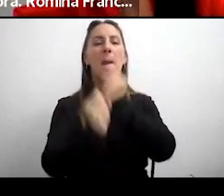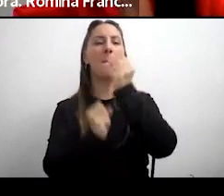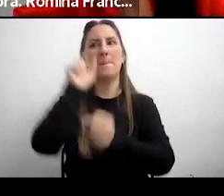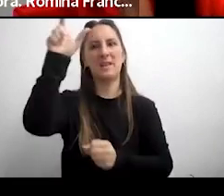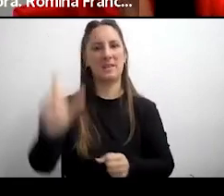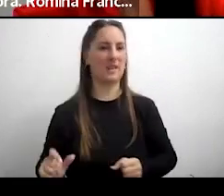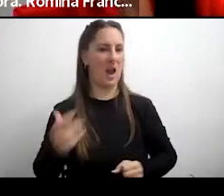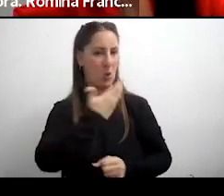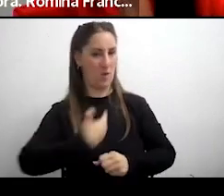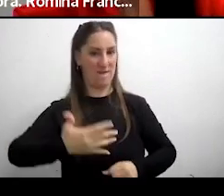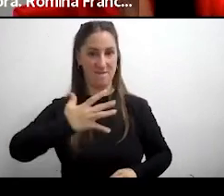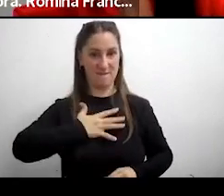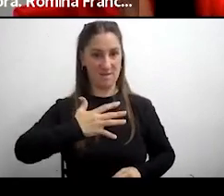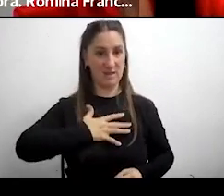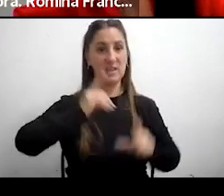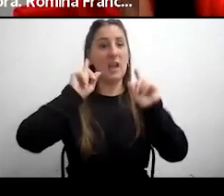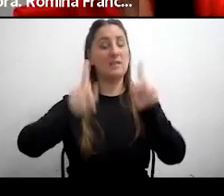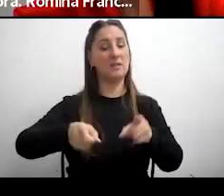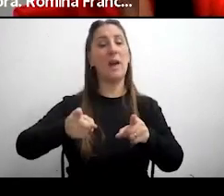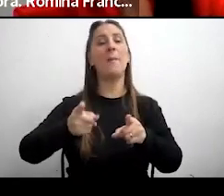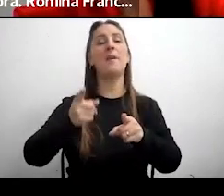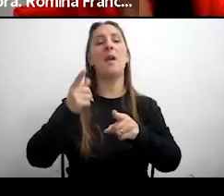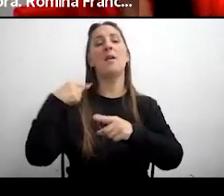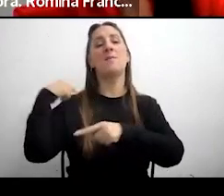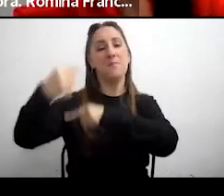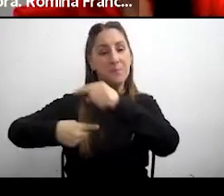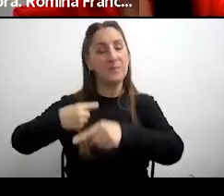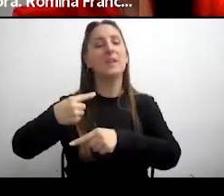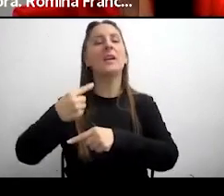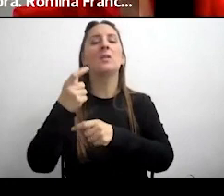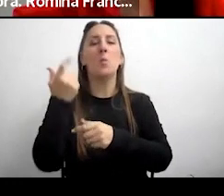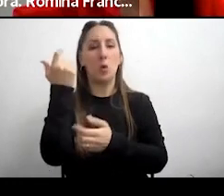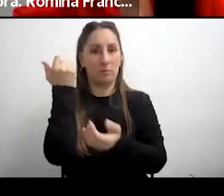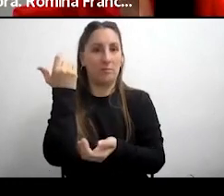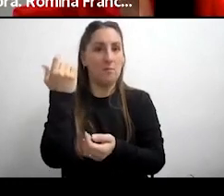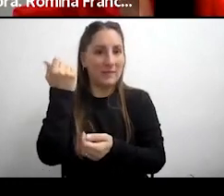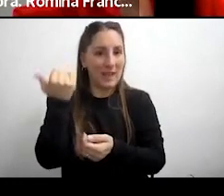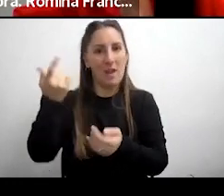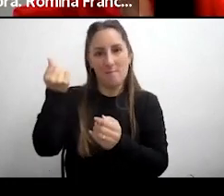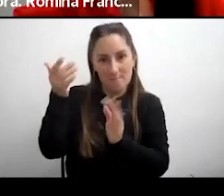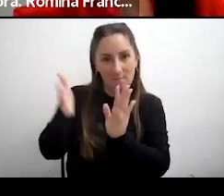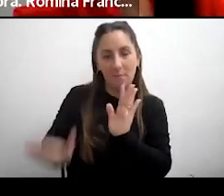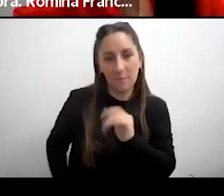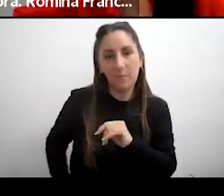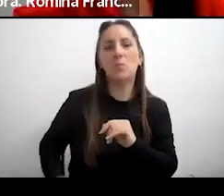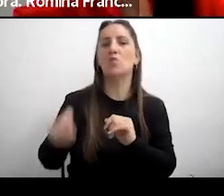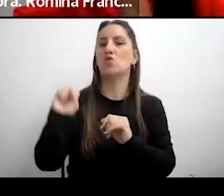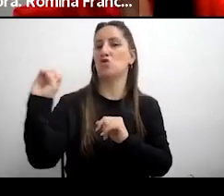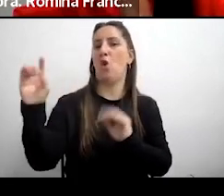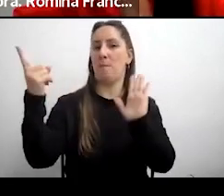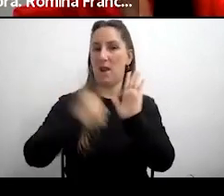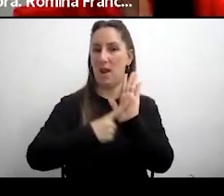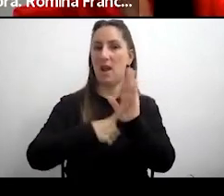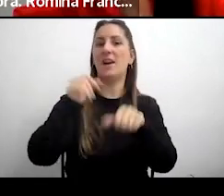persona física, que puede ser también una sucesión indivisa, que es titular de un capital, a nombre propio, bajo responsabilidad jurídica